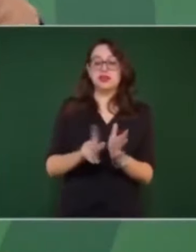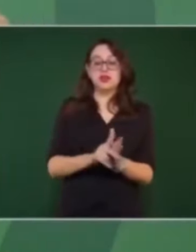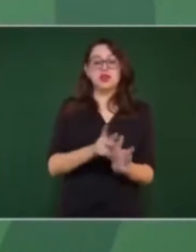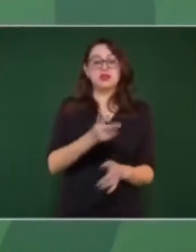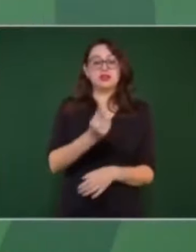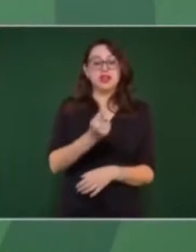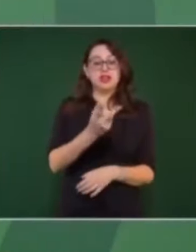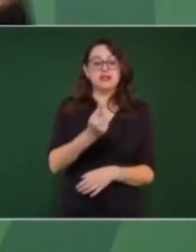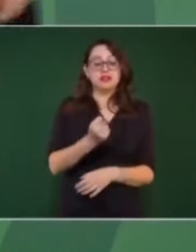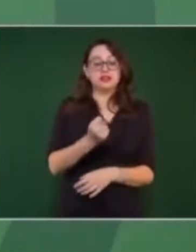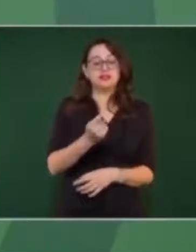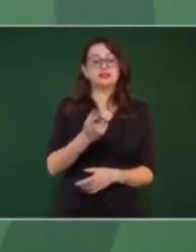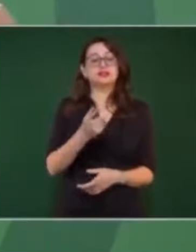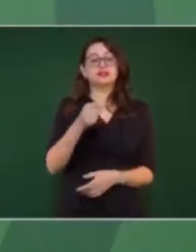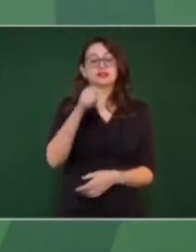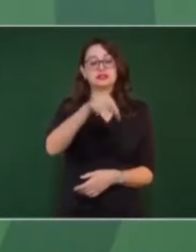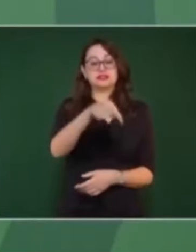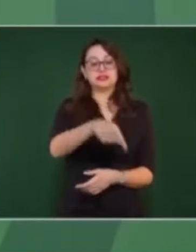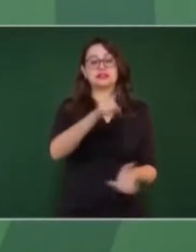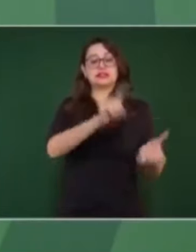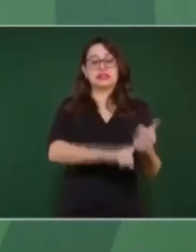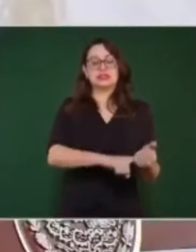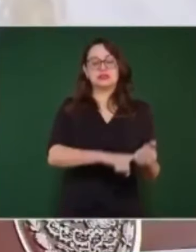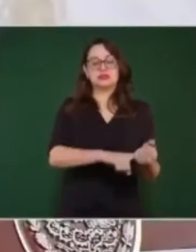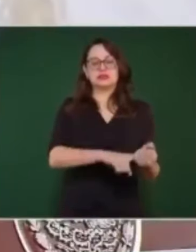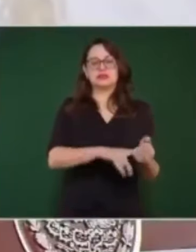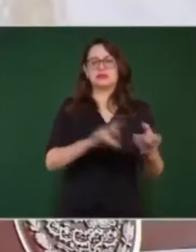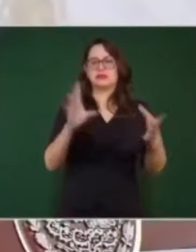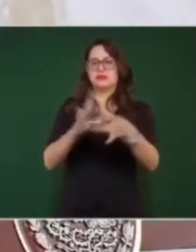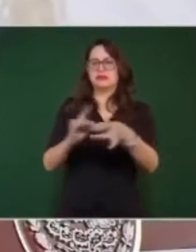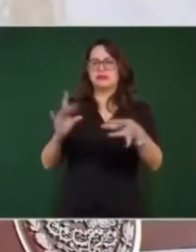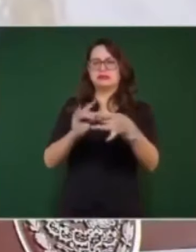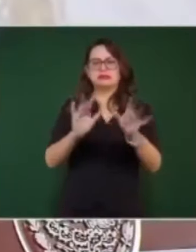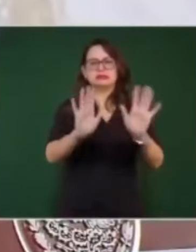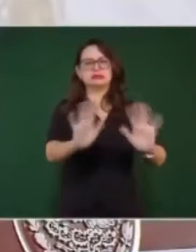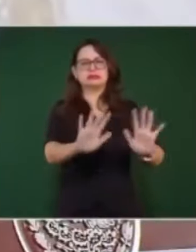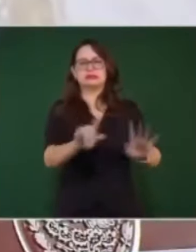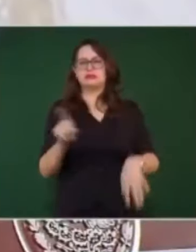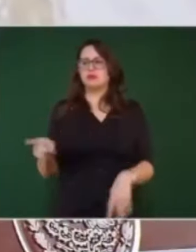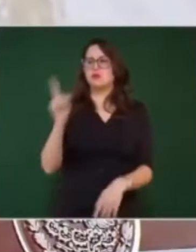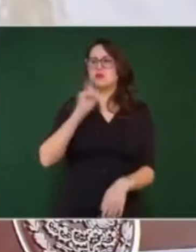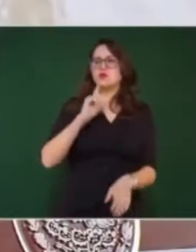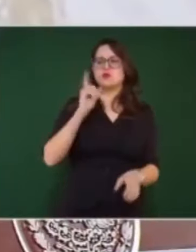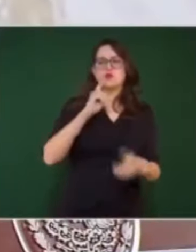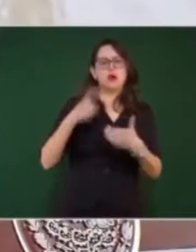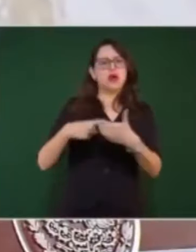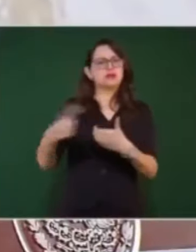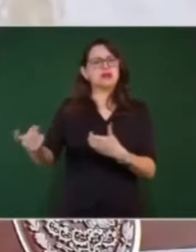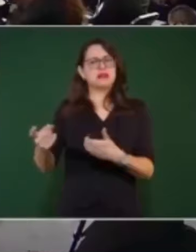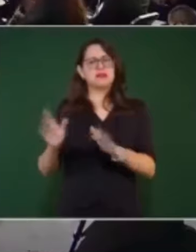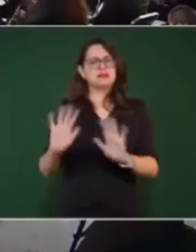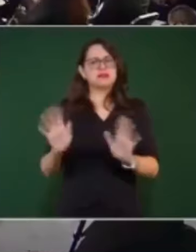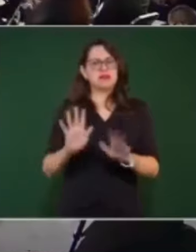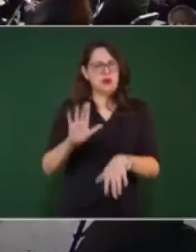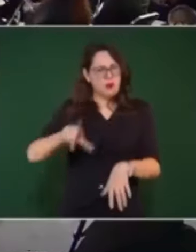con ella, aclaró, y hasta el expresidente Calderón